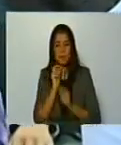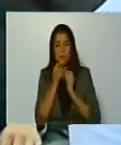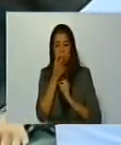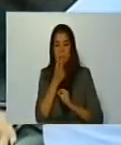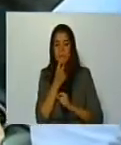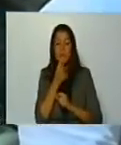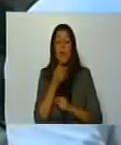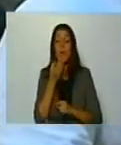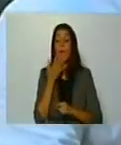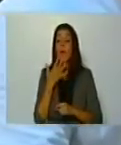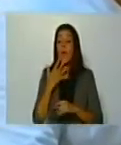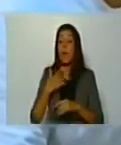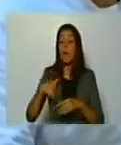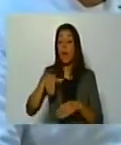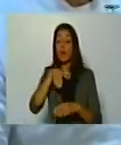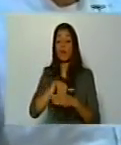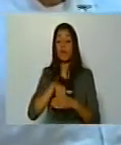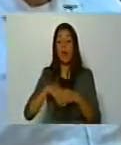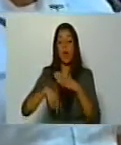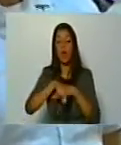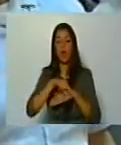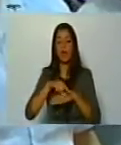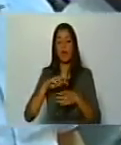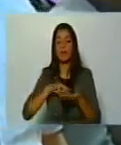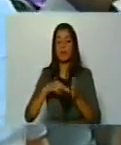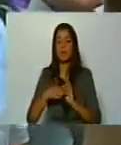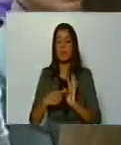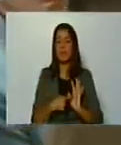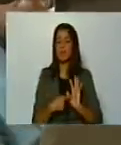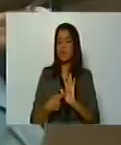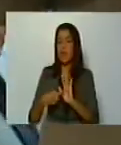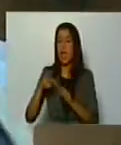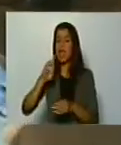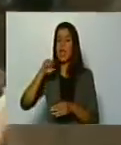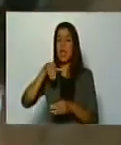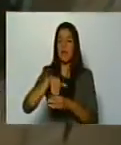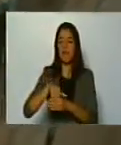elecciones regionales iban a ser un gran referéndum contra Nicolás Maduro. ¿Lo dijo?